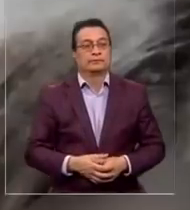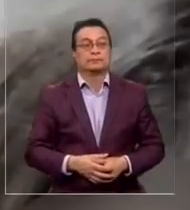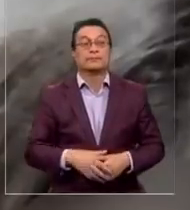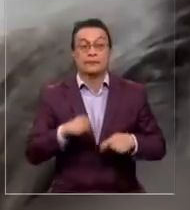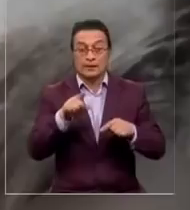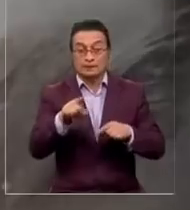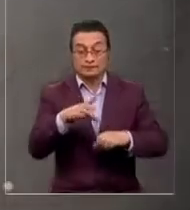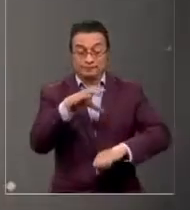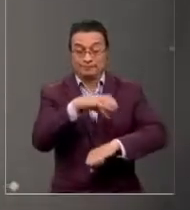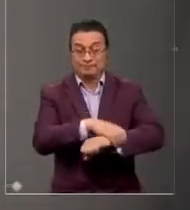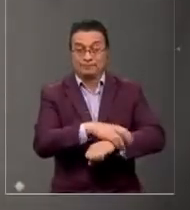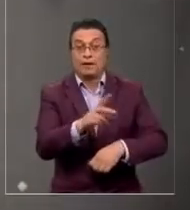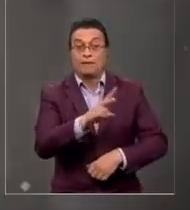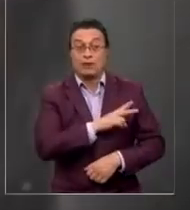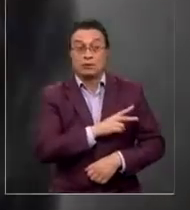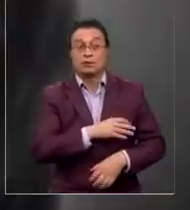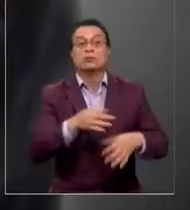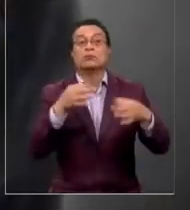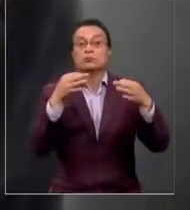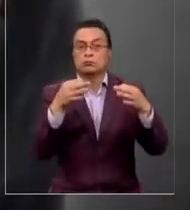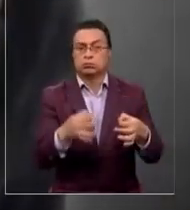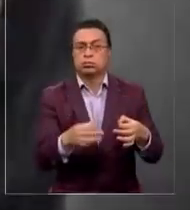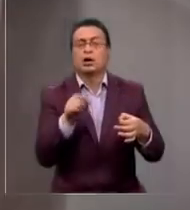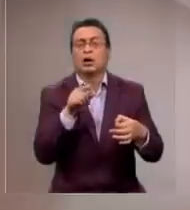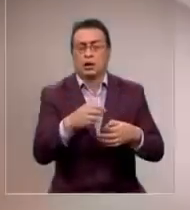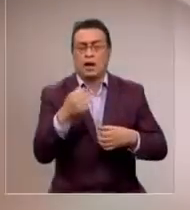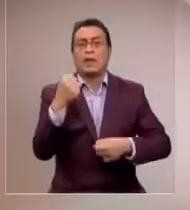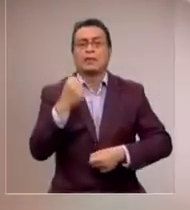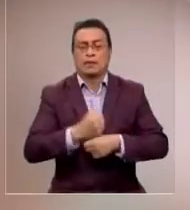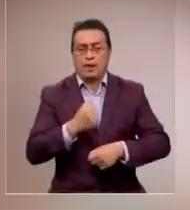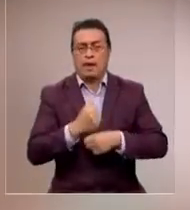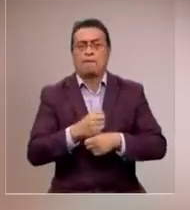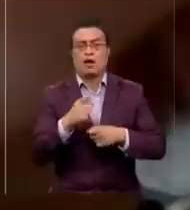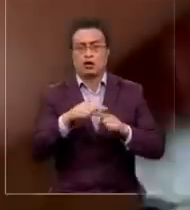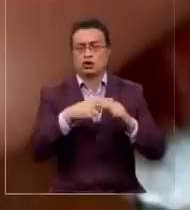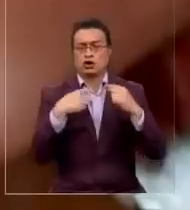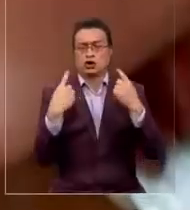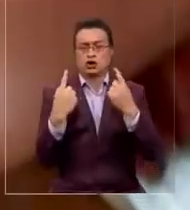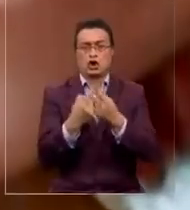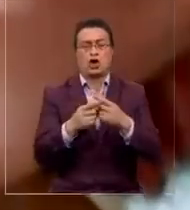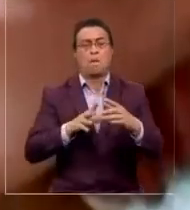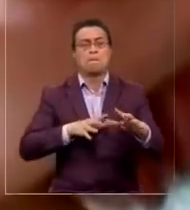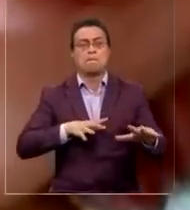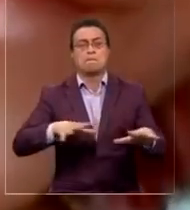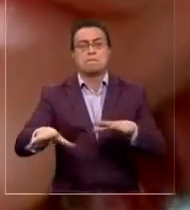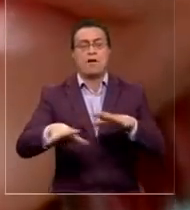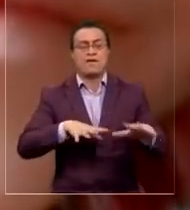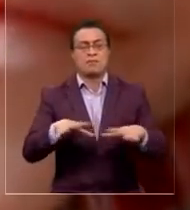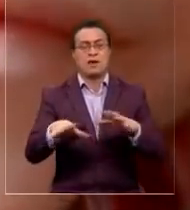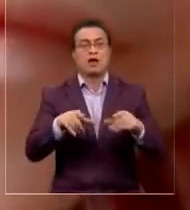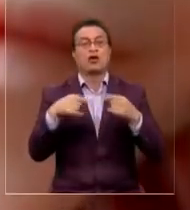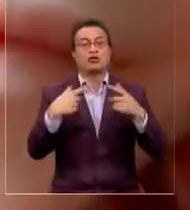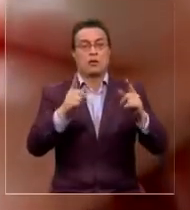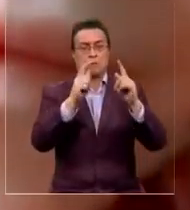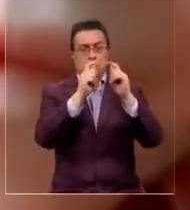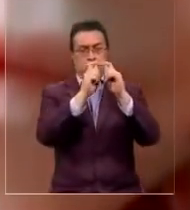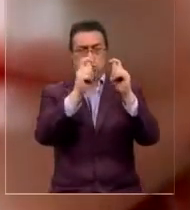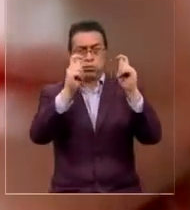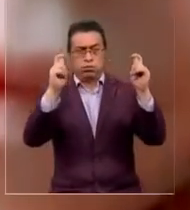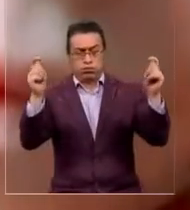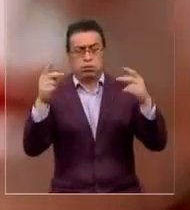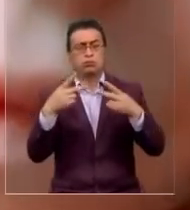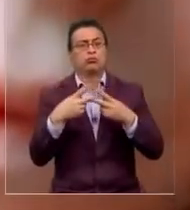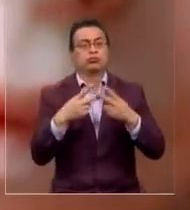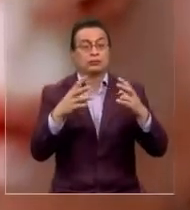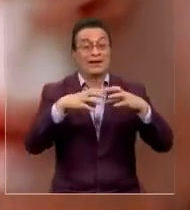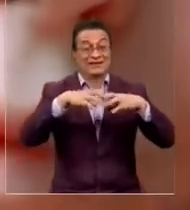Bueno, y esta detención en Valparaíso viene a ratificar, como les decíamos también, todo este movimiento que se generó con afiches que fueron dispuestos,